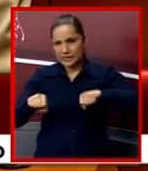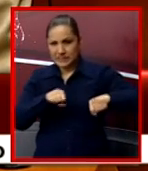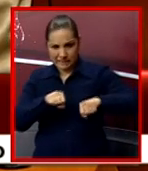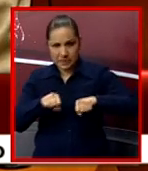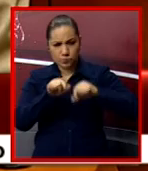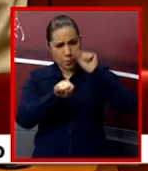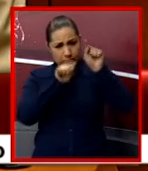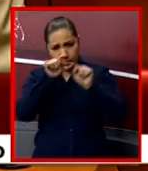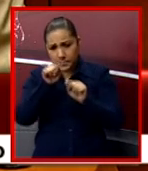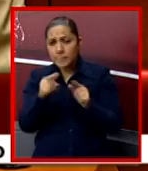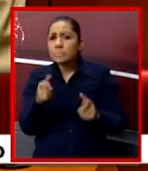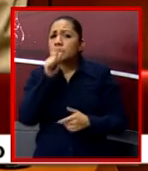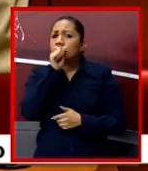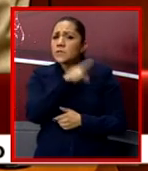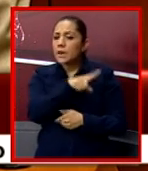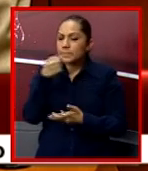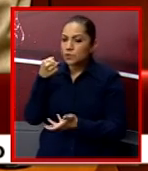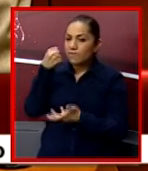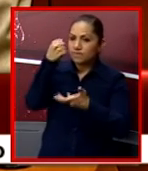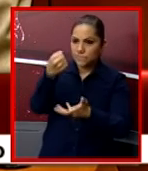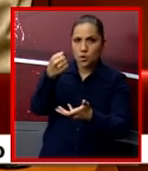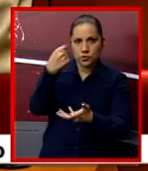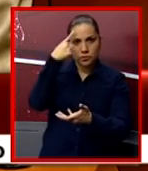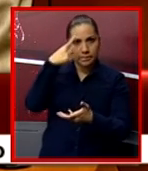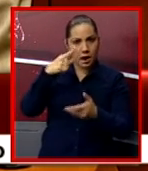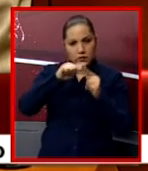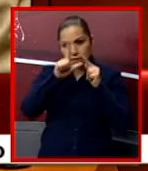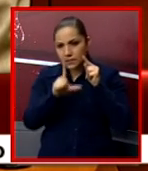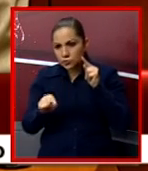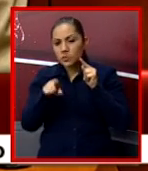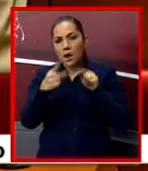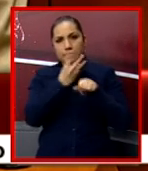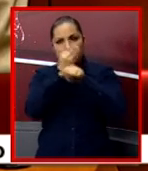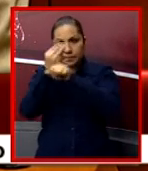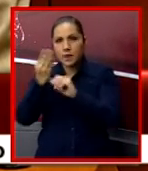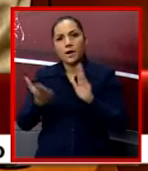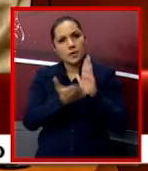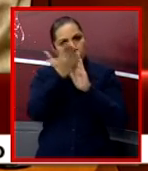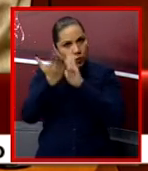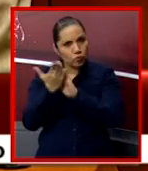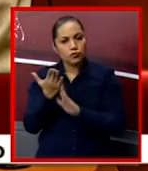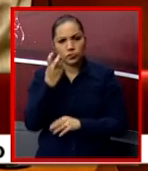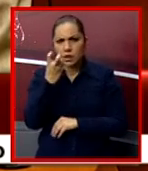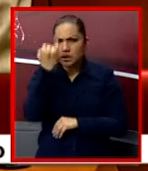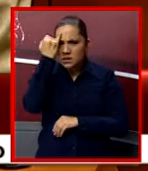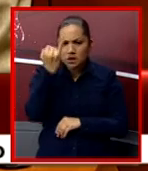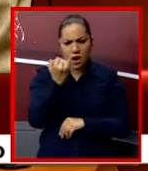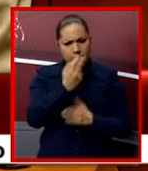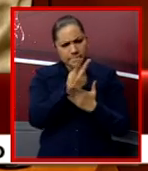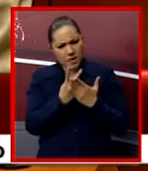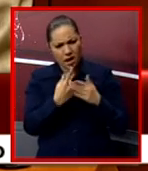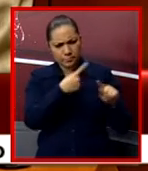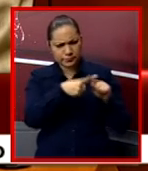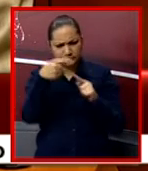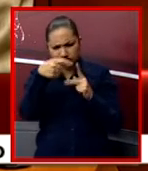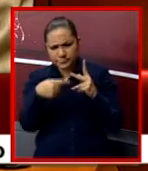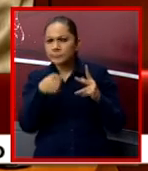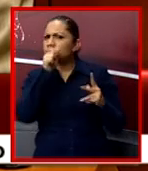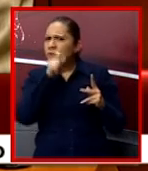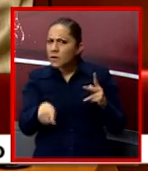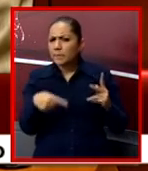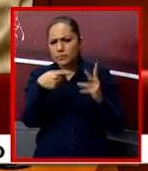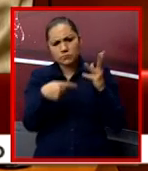creación de un Fondo Nacional de Reconstrucción y los mecanismos que permitan propiciar la